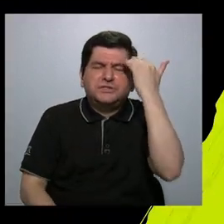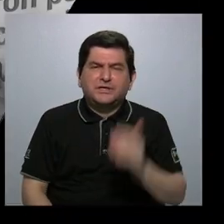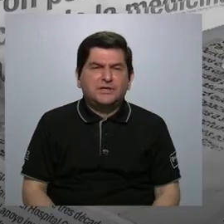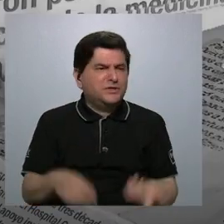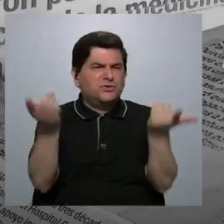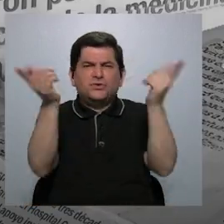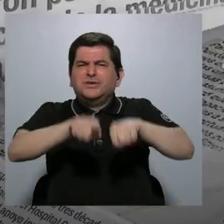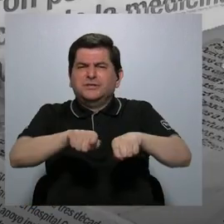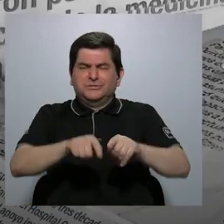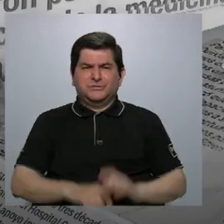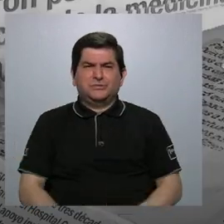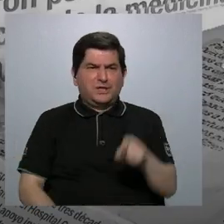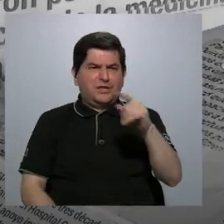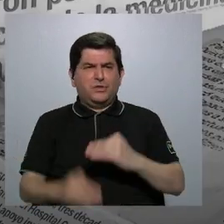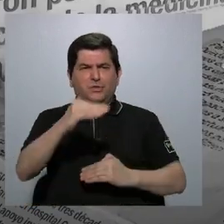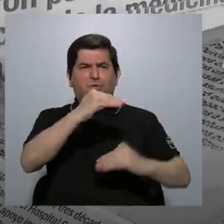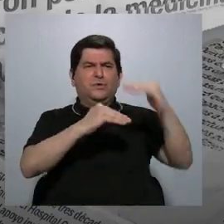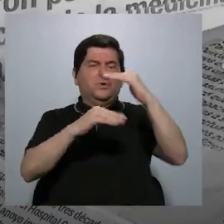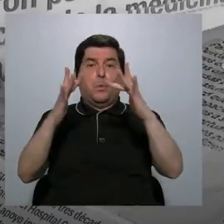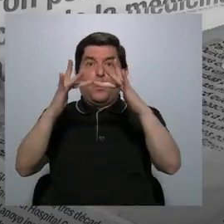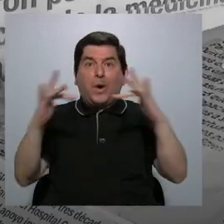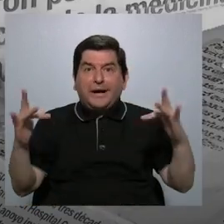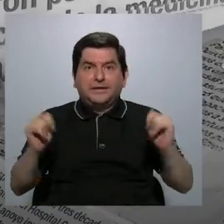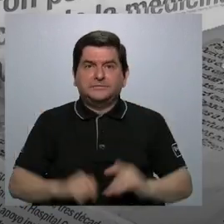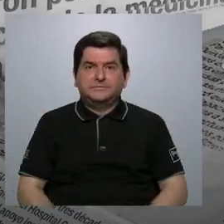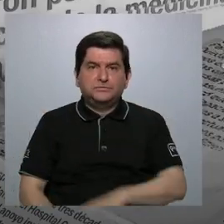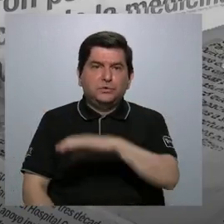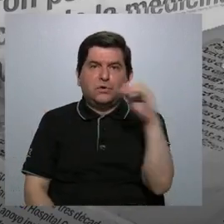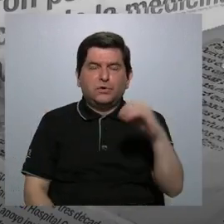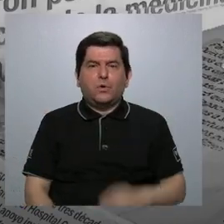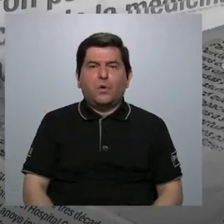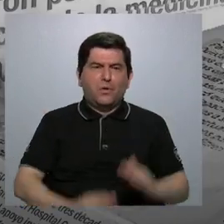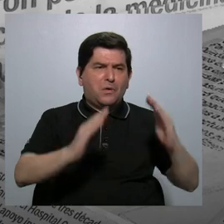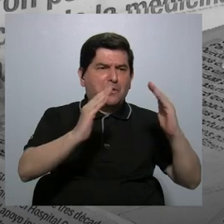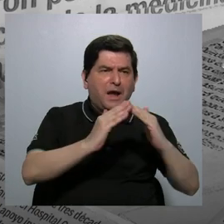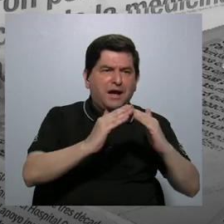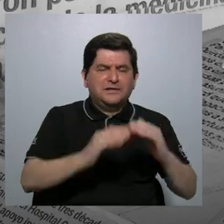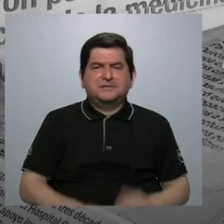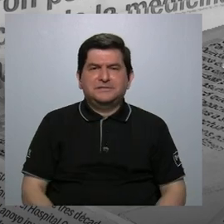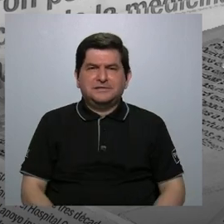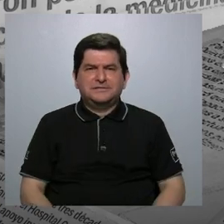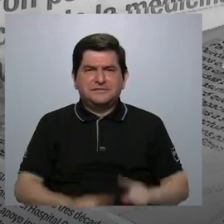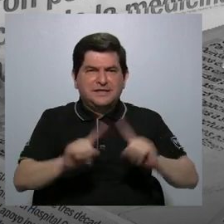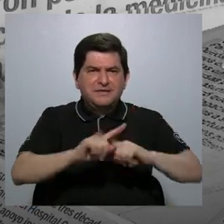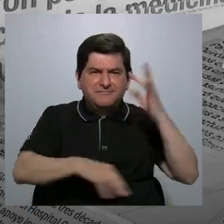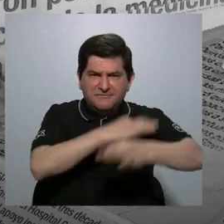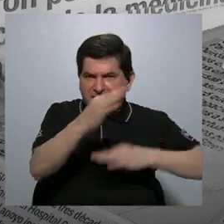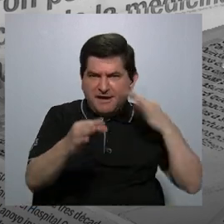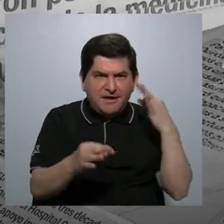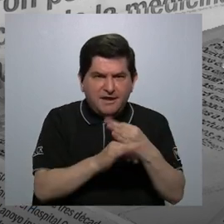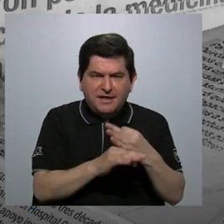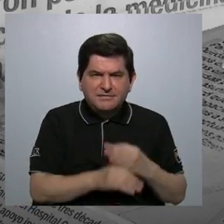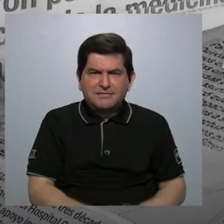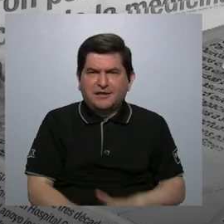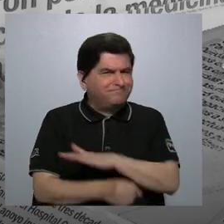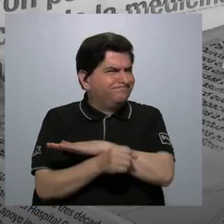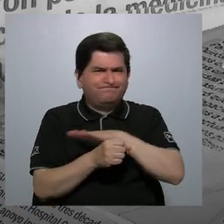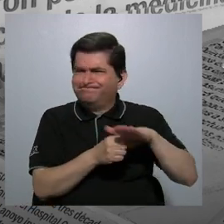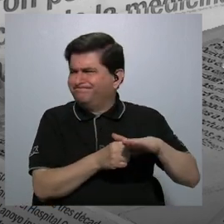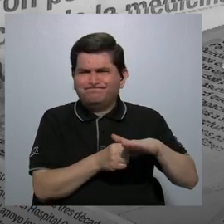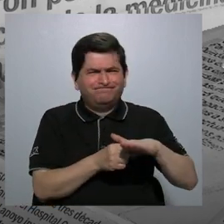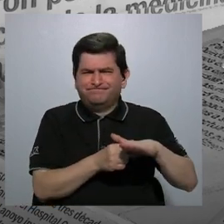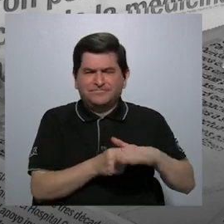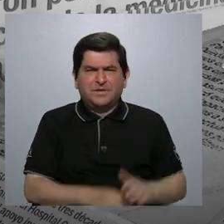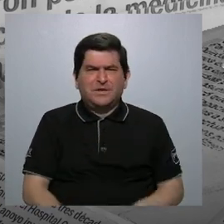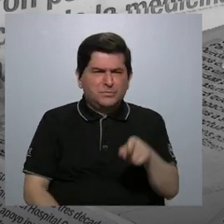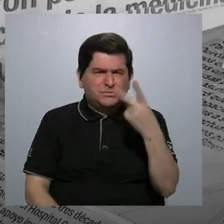pasa con esos edificios vacíos o viviendas o condominios que no se completan. ¿Qué es lo que